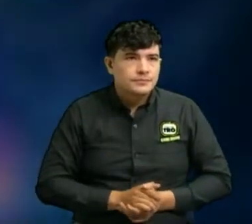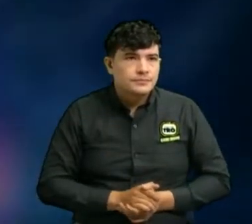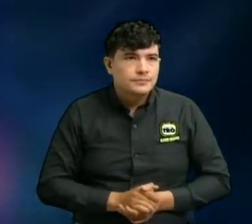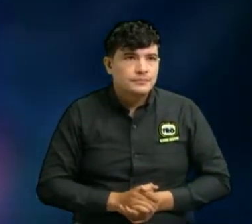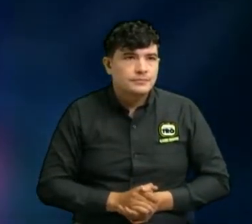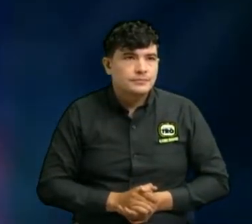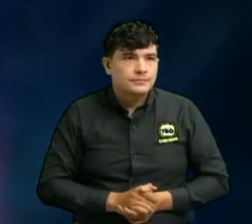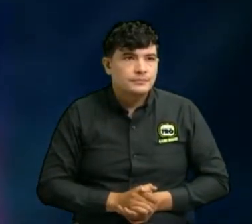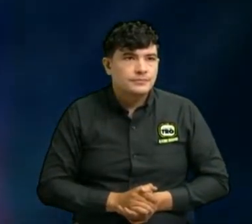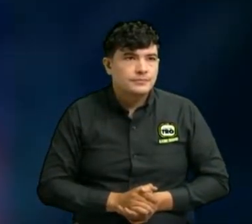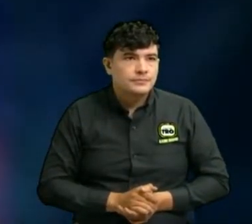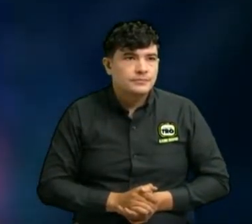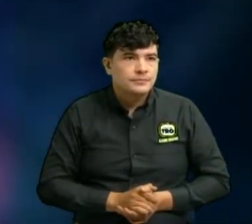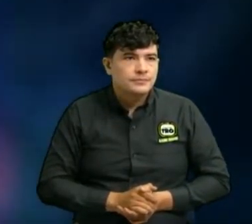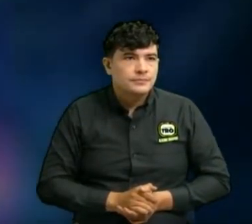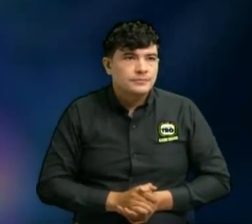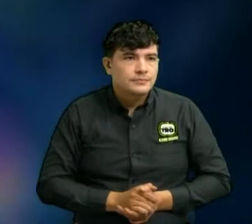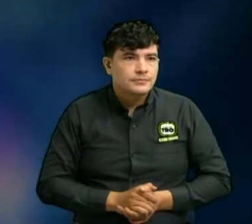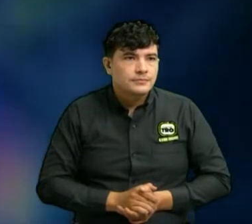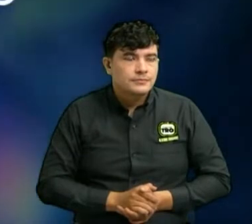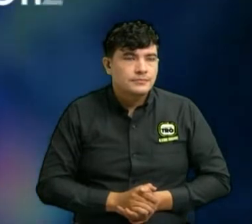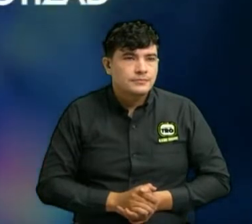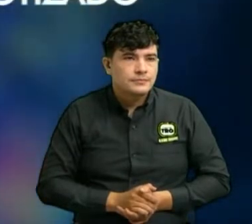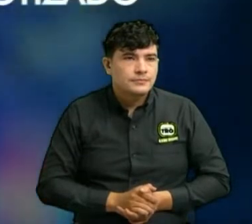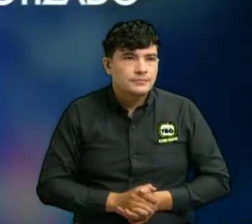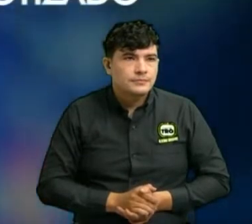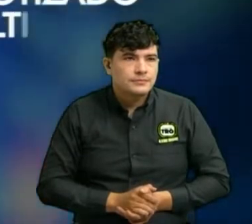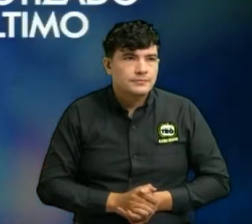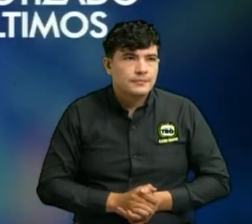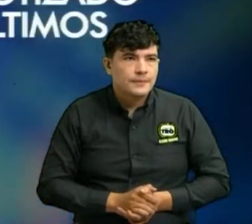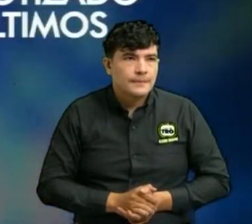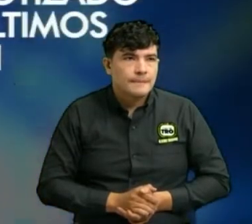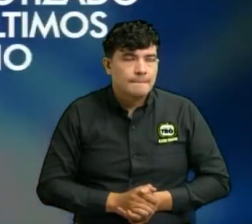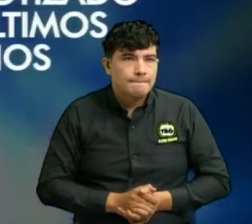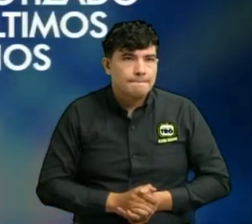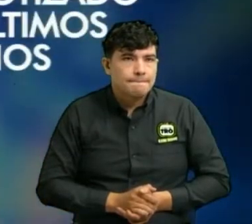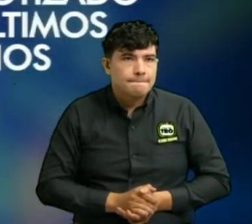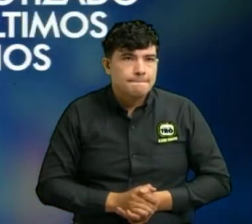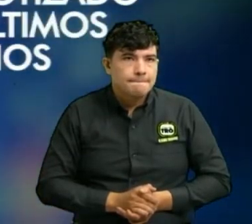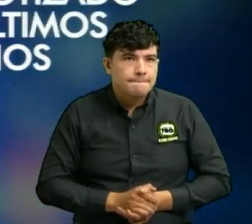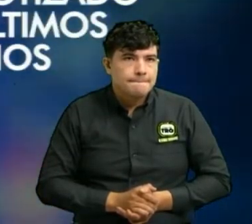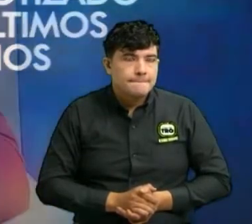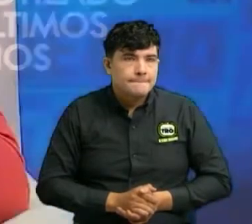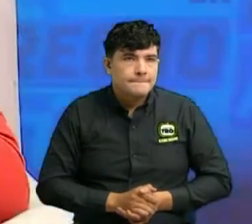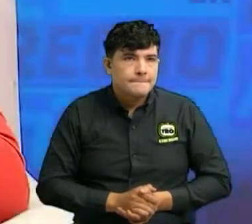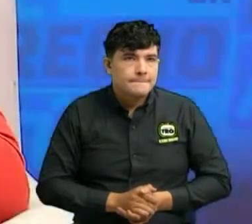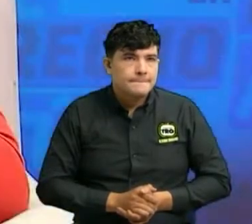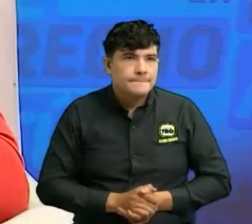pensión depende del promedio del ingreso con el que se haya cotizado en los últimos 10 años.